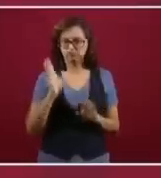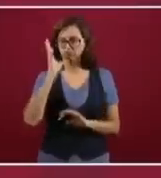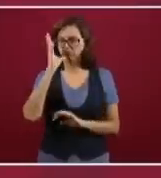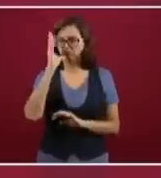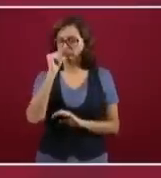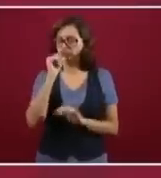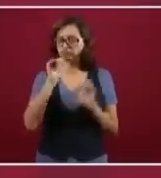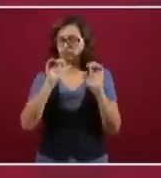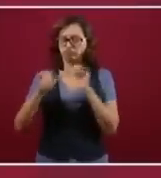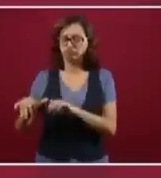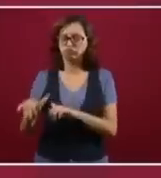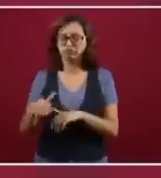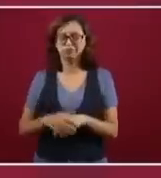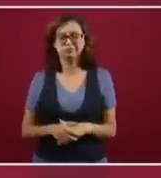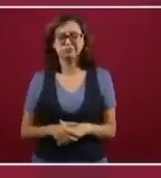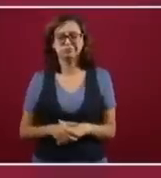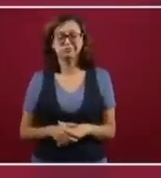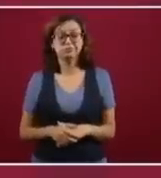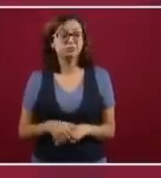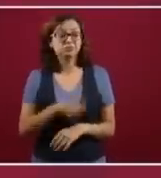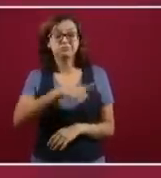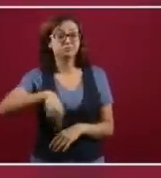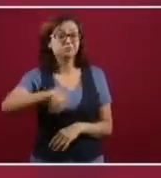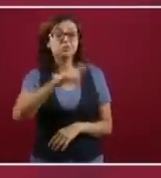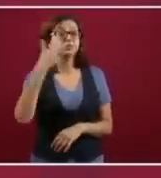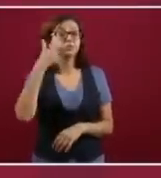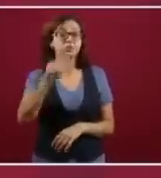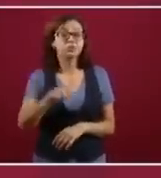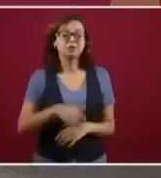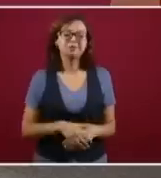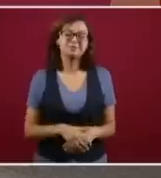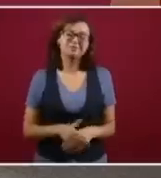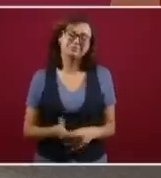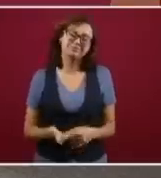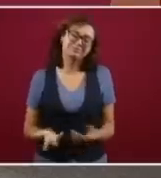Pues debe de aprobarse el que